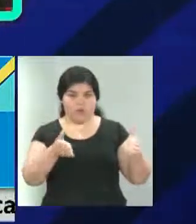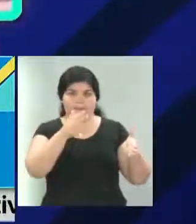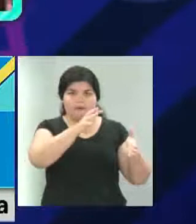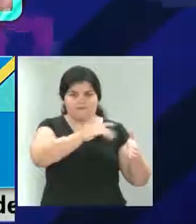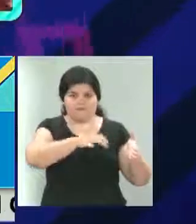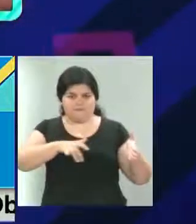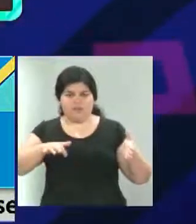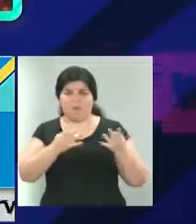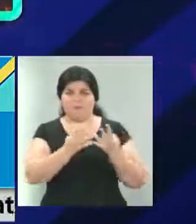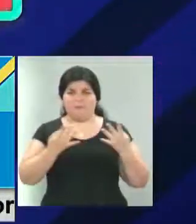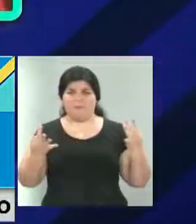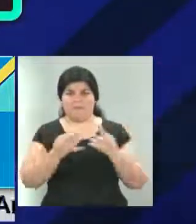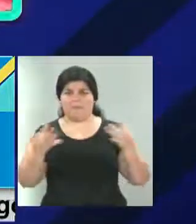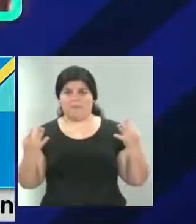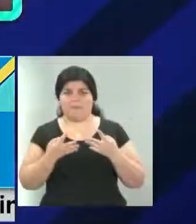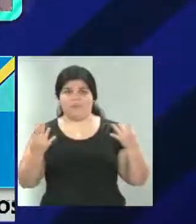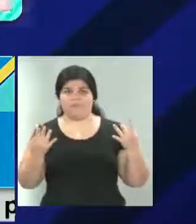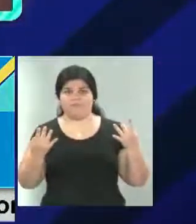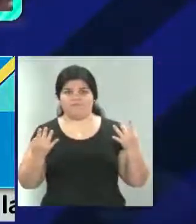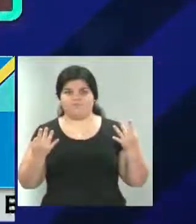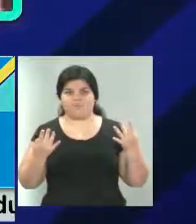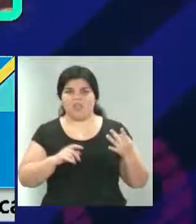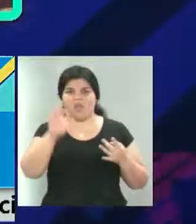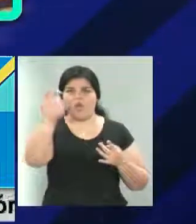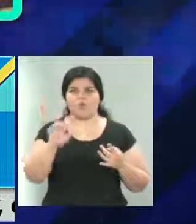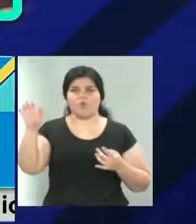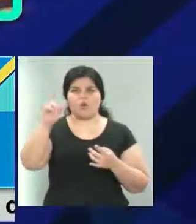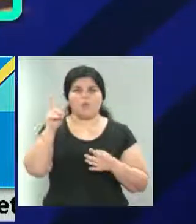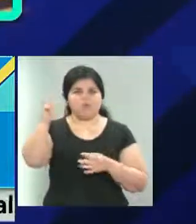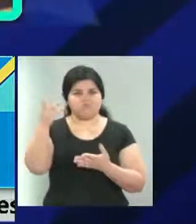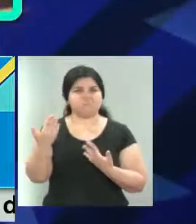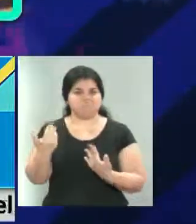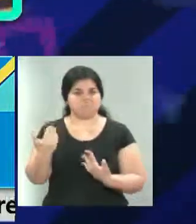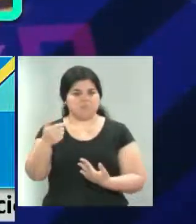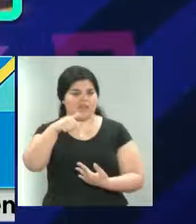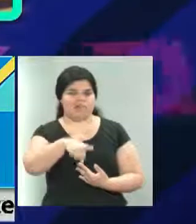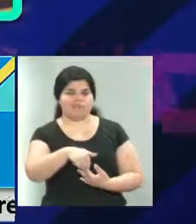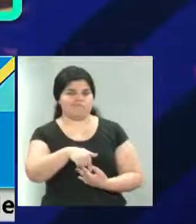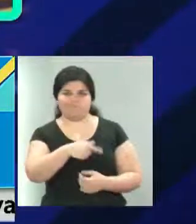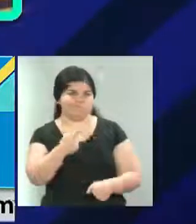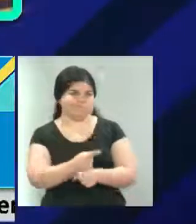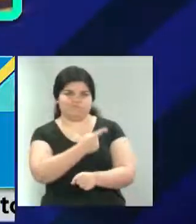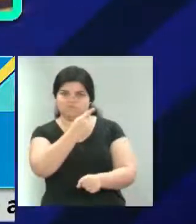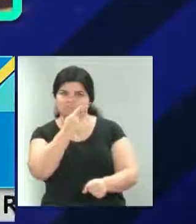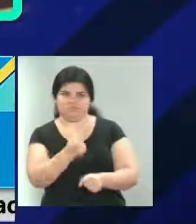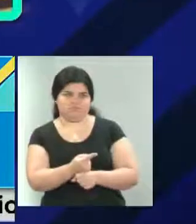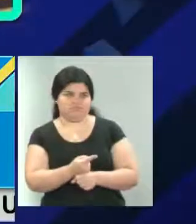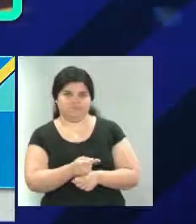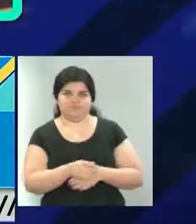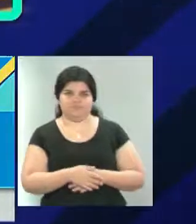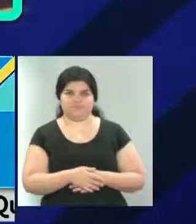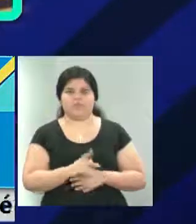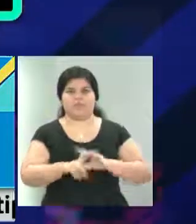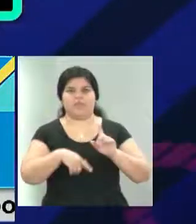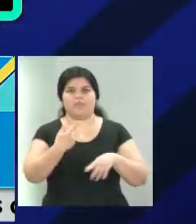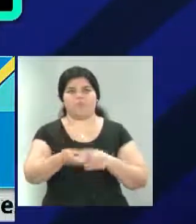un contexto de un fútbol europeo puede ser, acá no. Me parece que ahí es un error de la seguridad. Después, si el anillo es más grande, no es más grande,